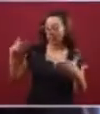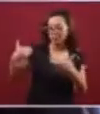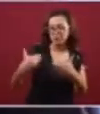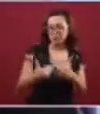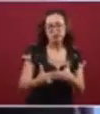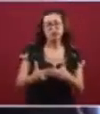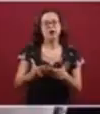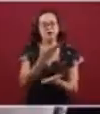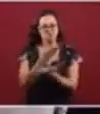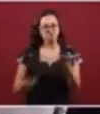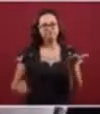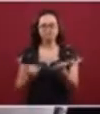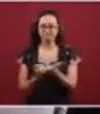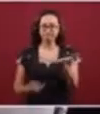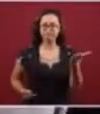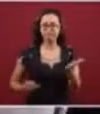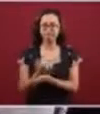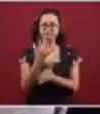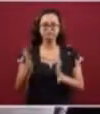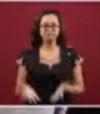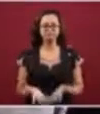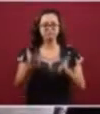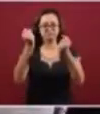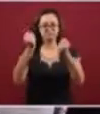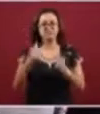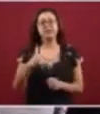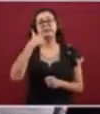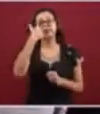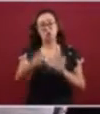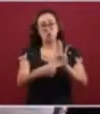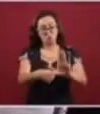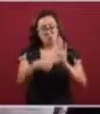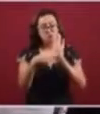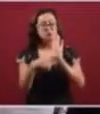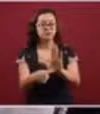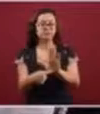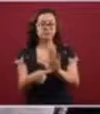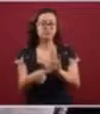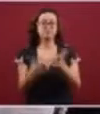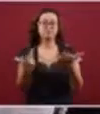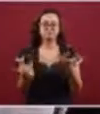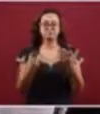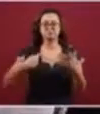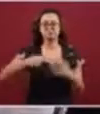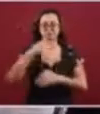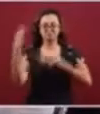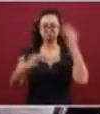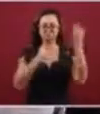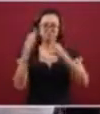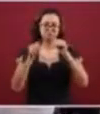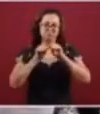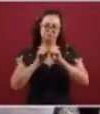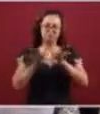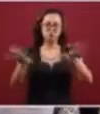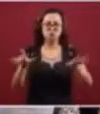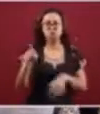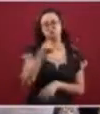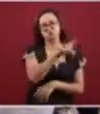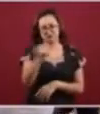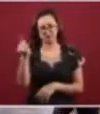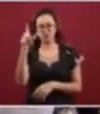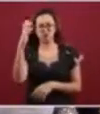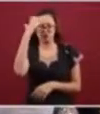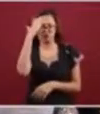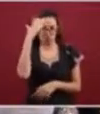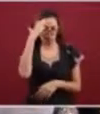decidido rescatar. Quisiera que a continuación vieran, por favor, un promocional que hemos hecho para que ustedes se den cuenta